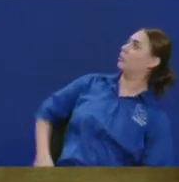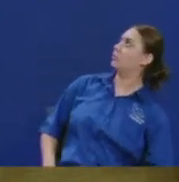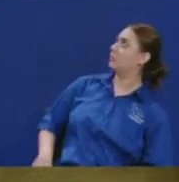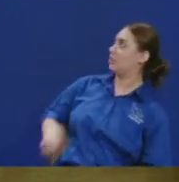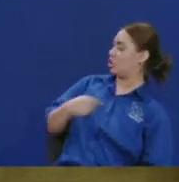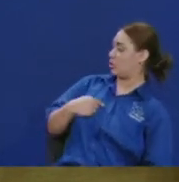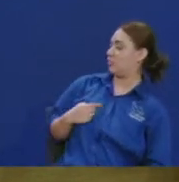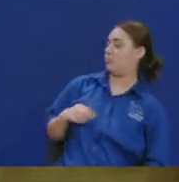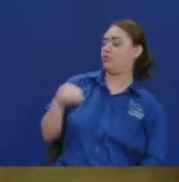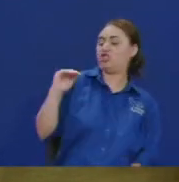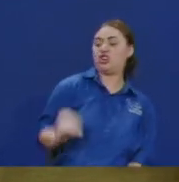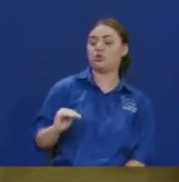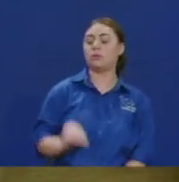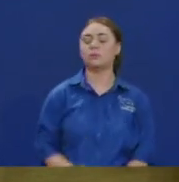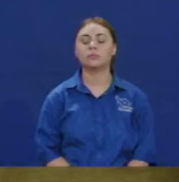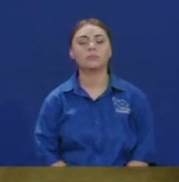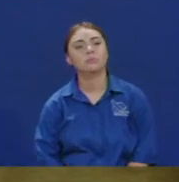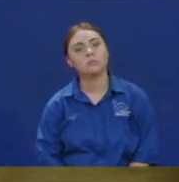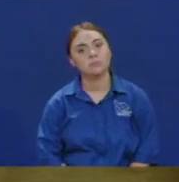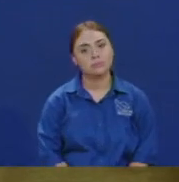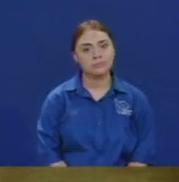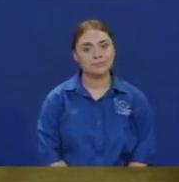que yo.